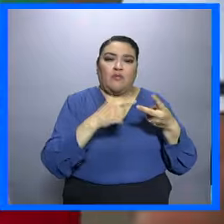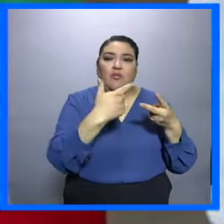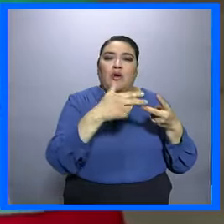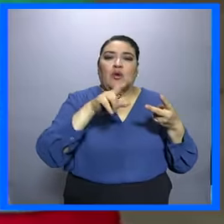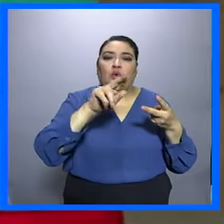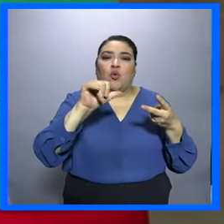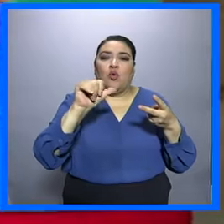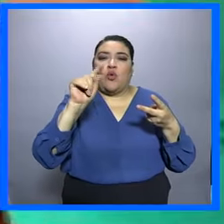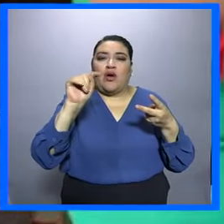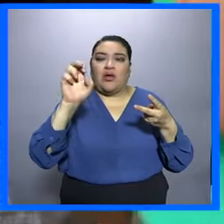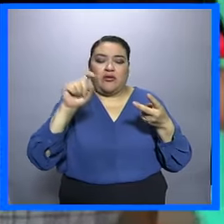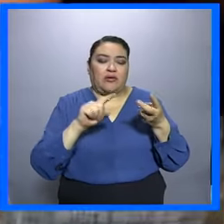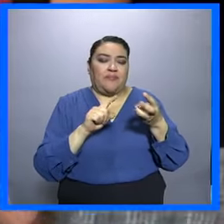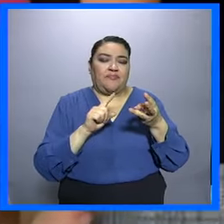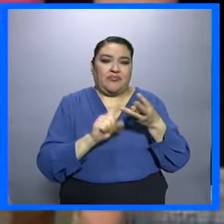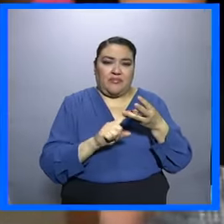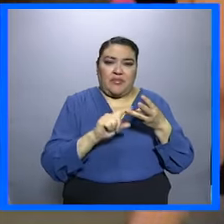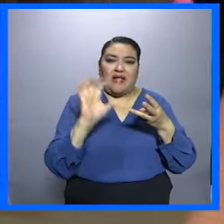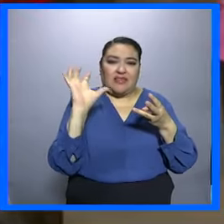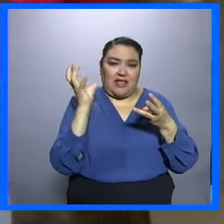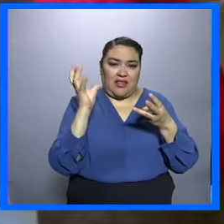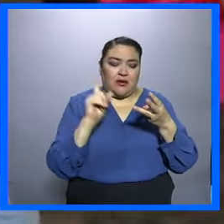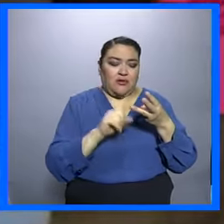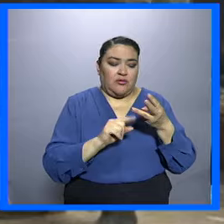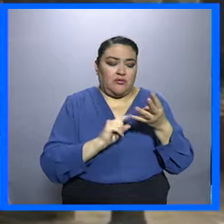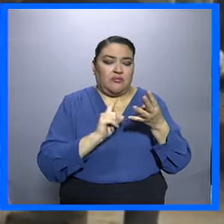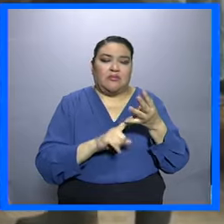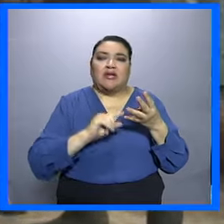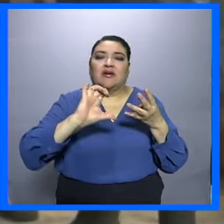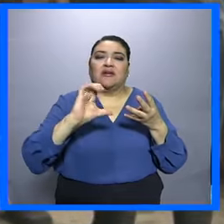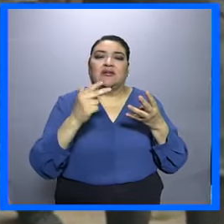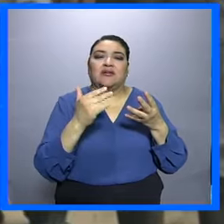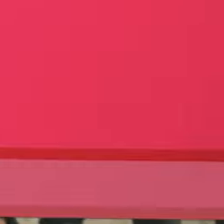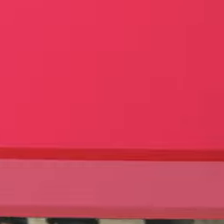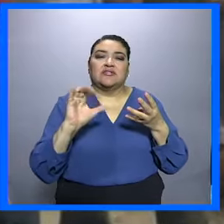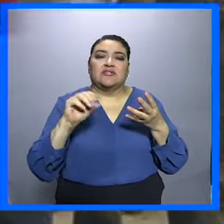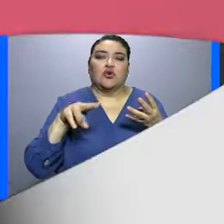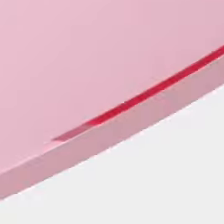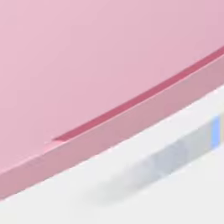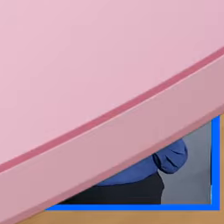de Doria en Hidalgo y Chicontepec en la Huasteca veracruzana.